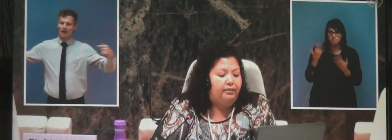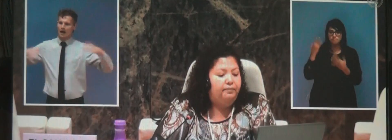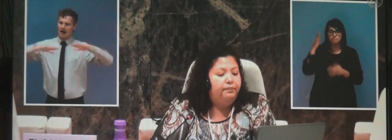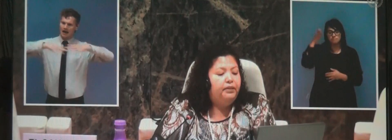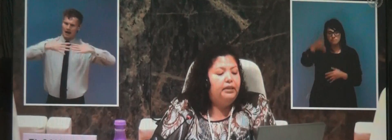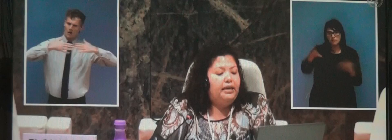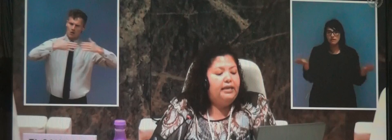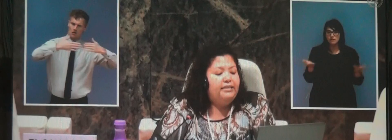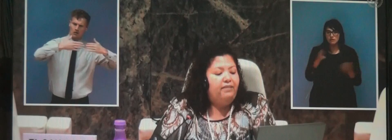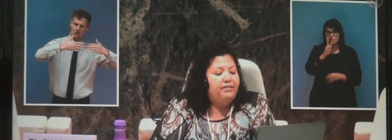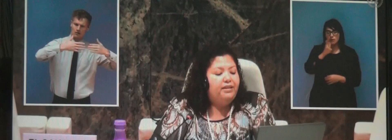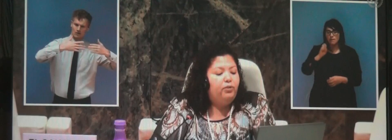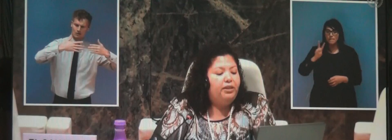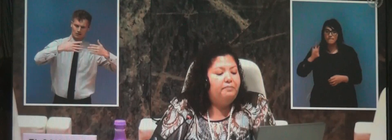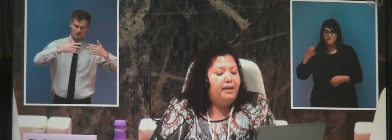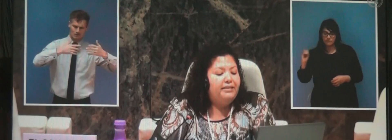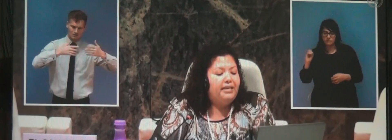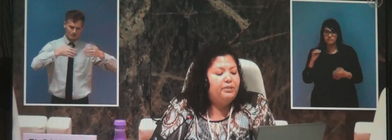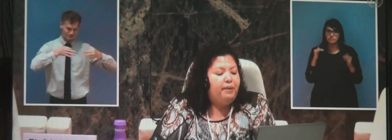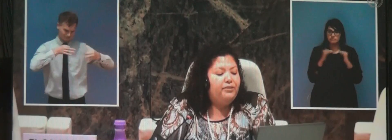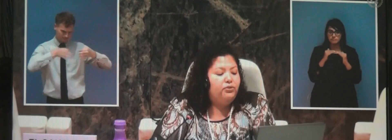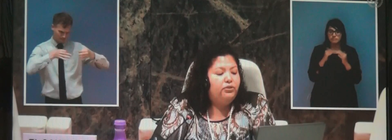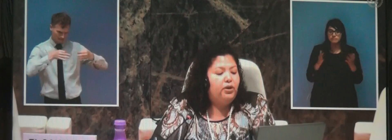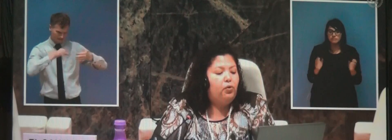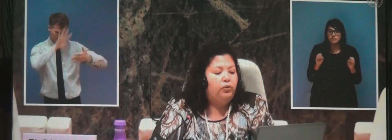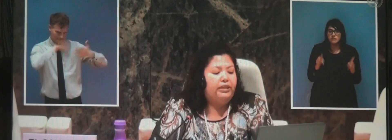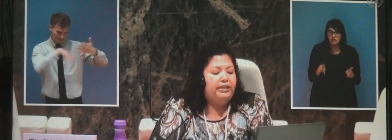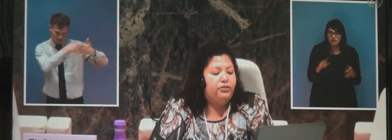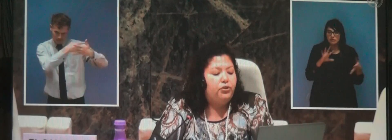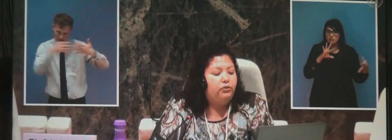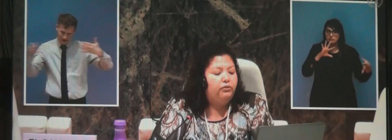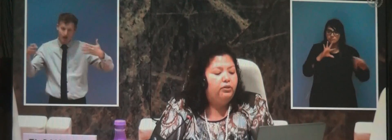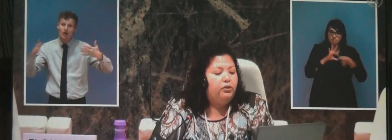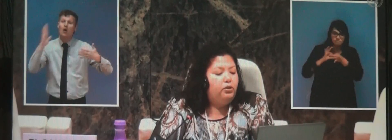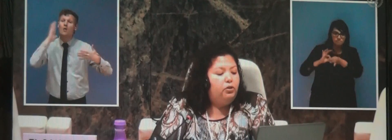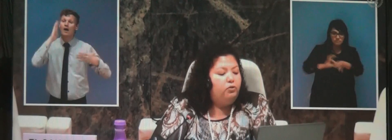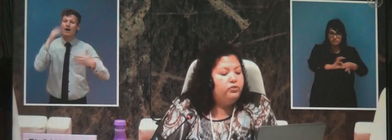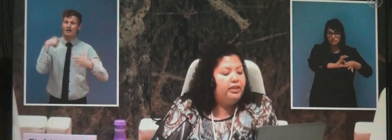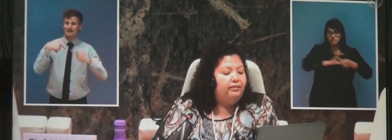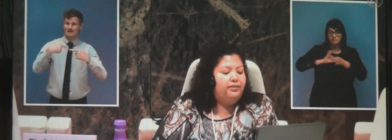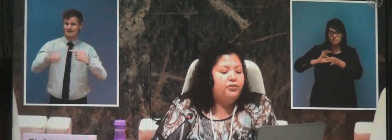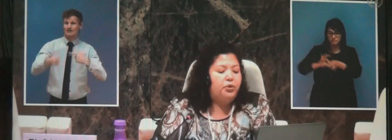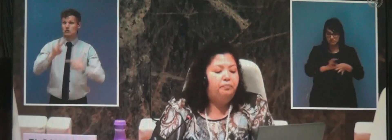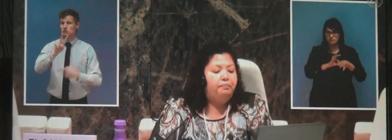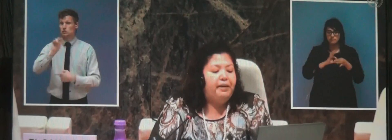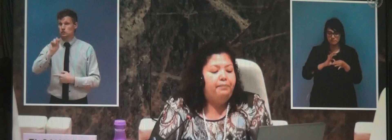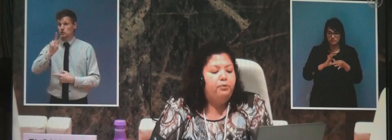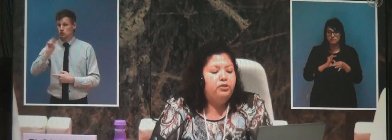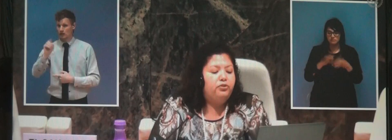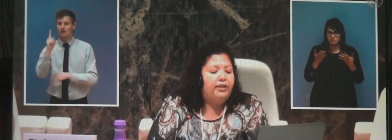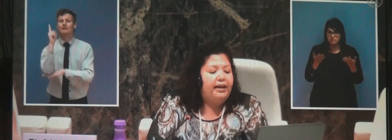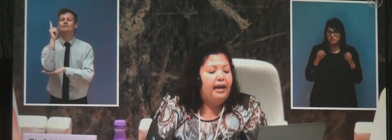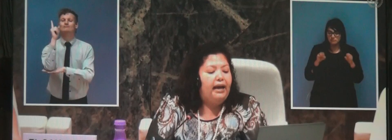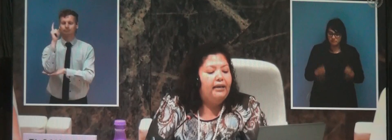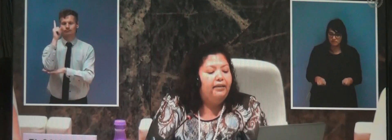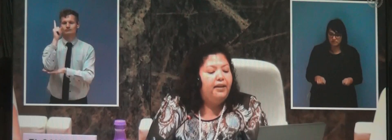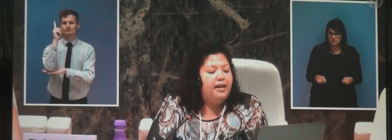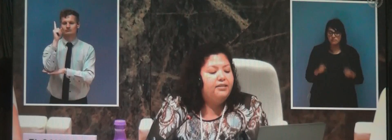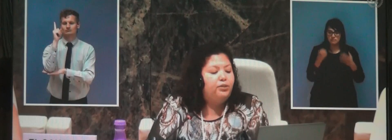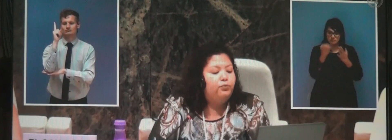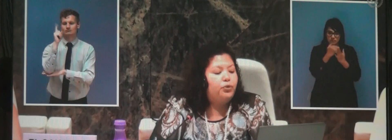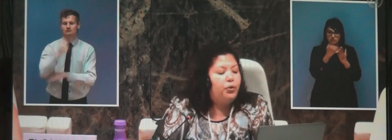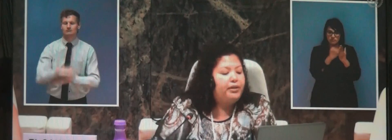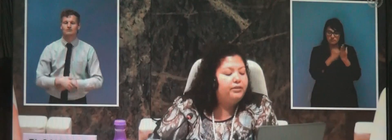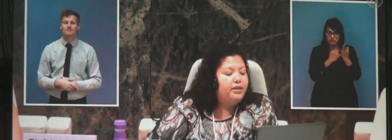2020, estableciendo además espacios de coordinación, concertación para posicionar en la agenda de